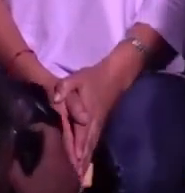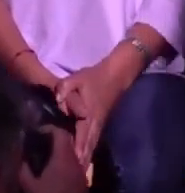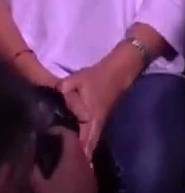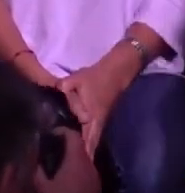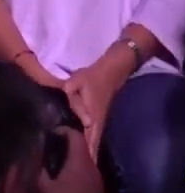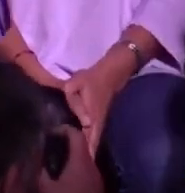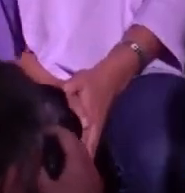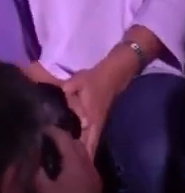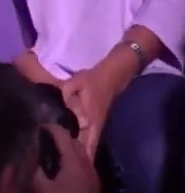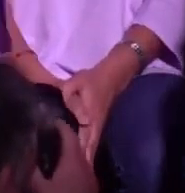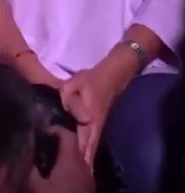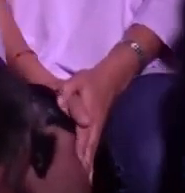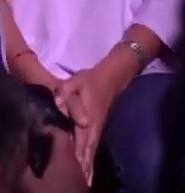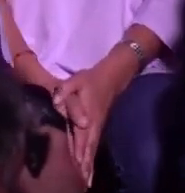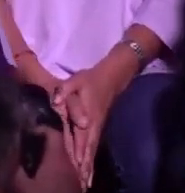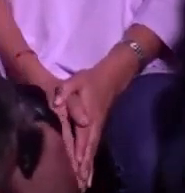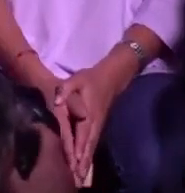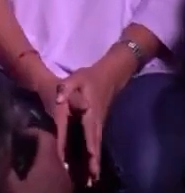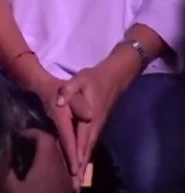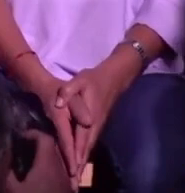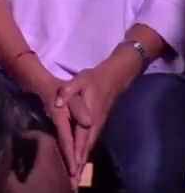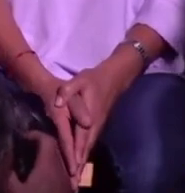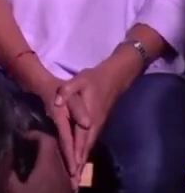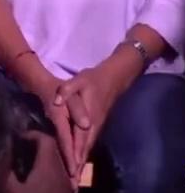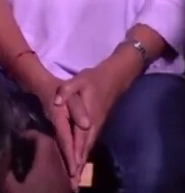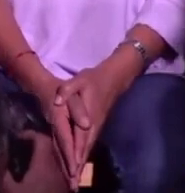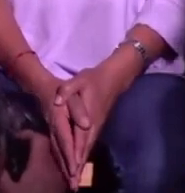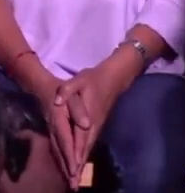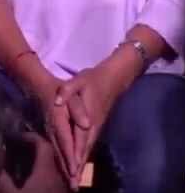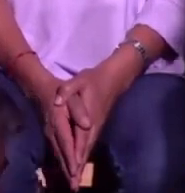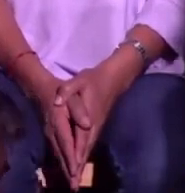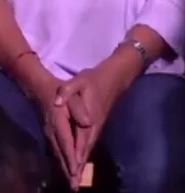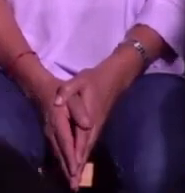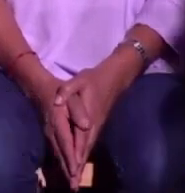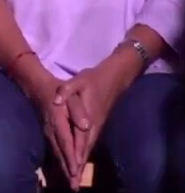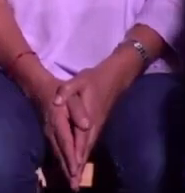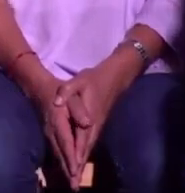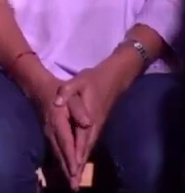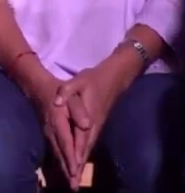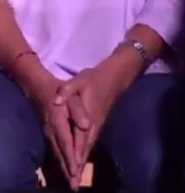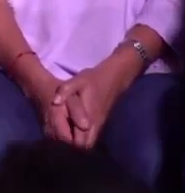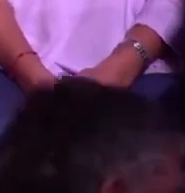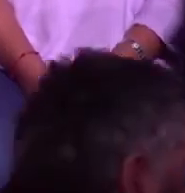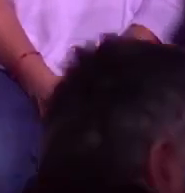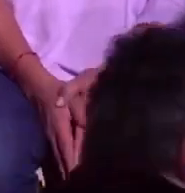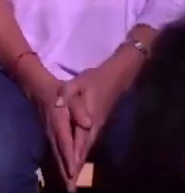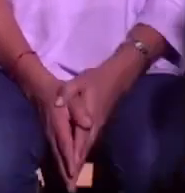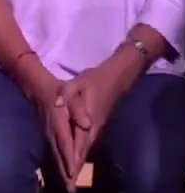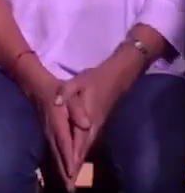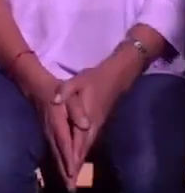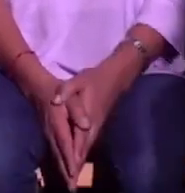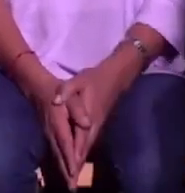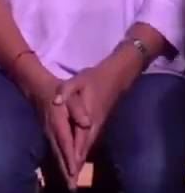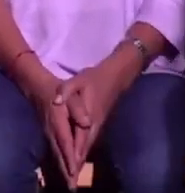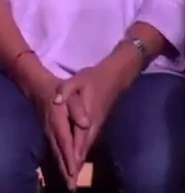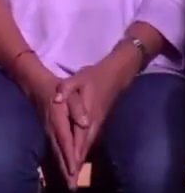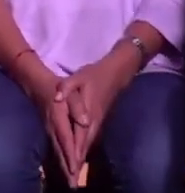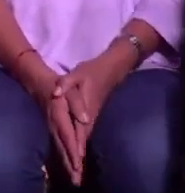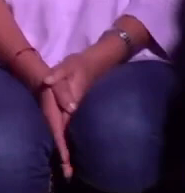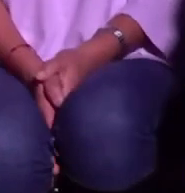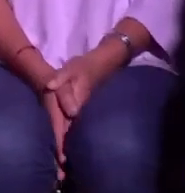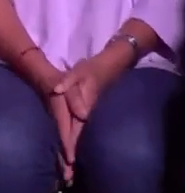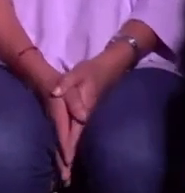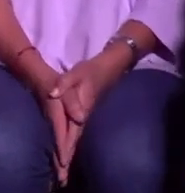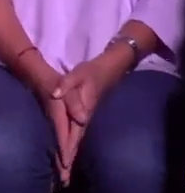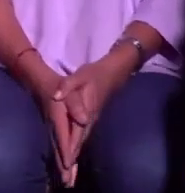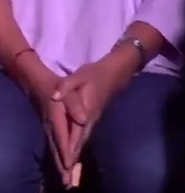yosis cuando están a punto de cumplirse 10 años de nuestro nacimiento 10 años del teatro del